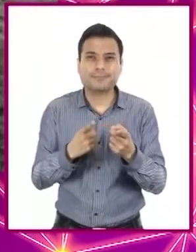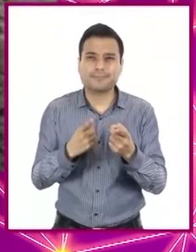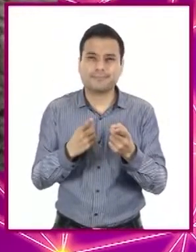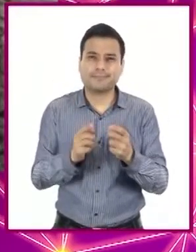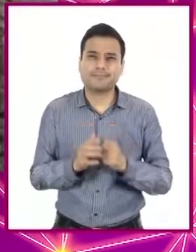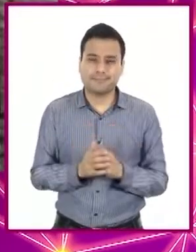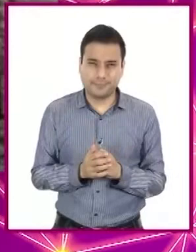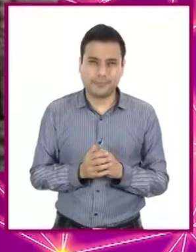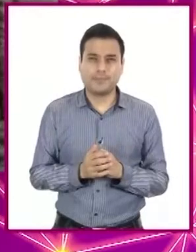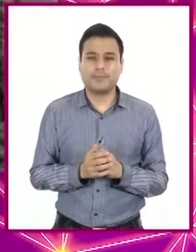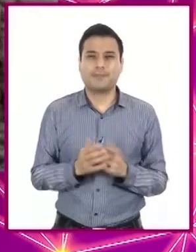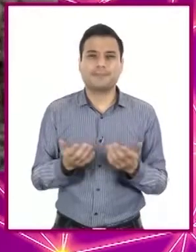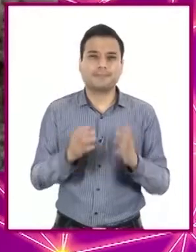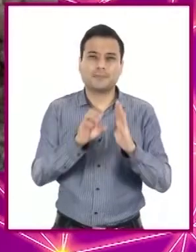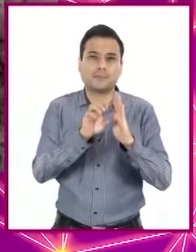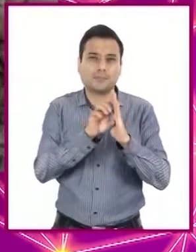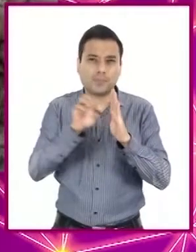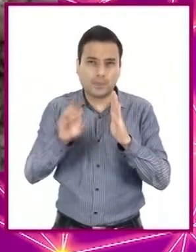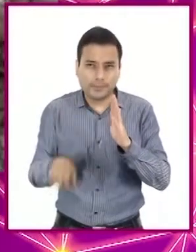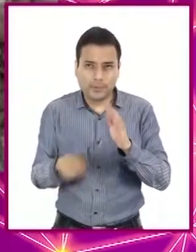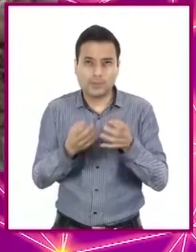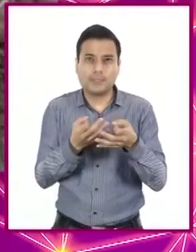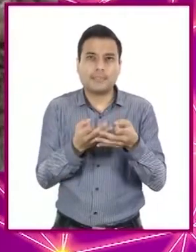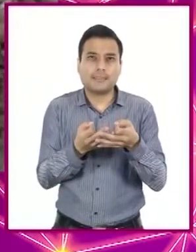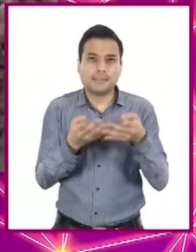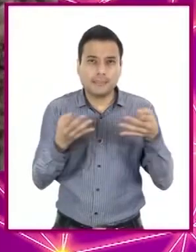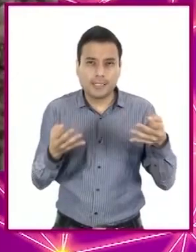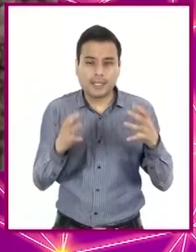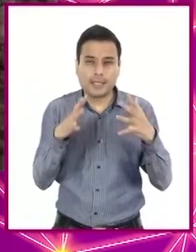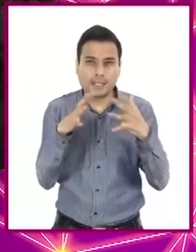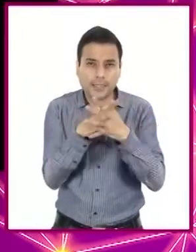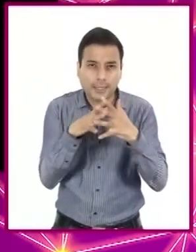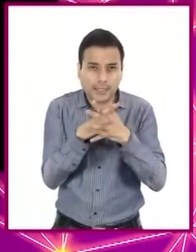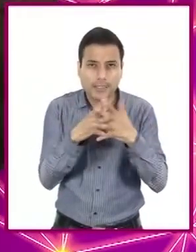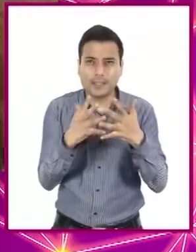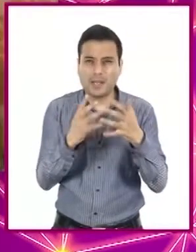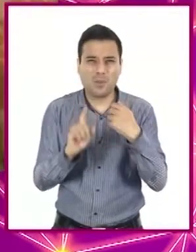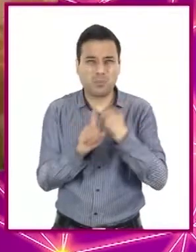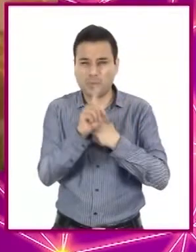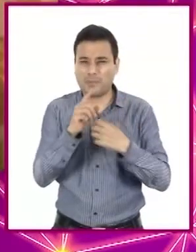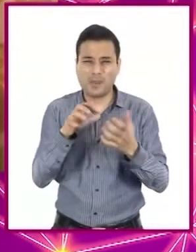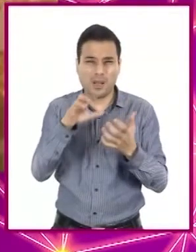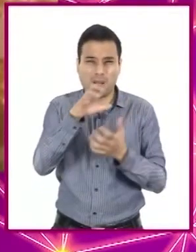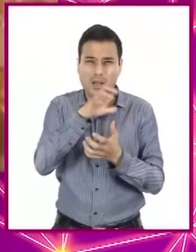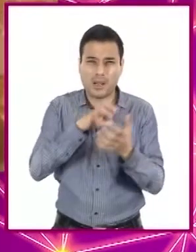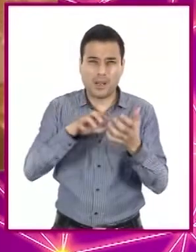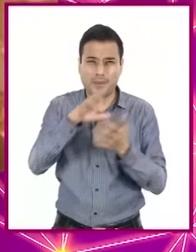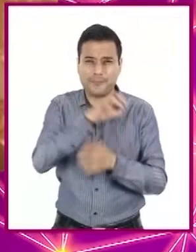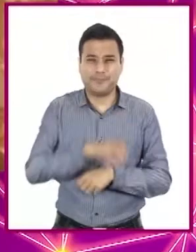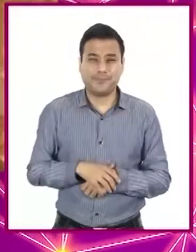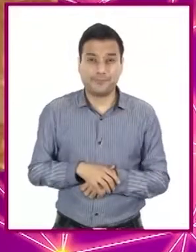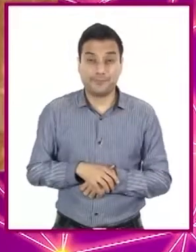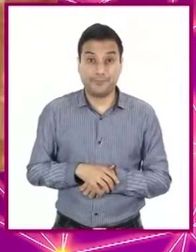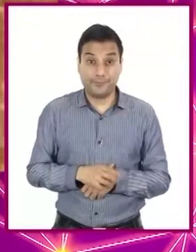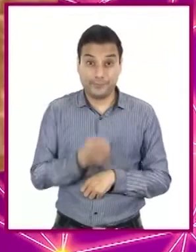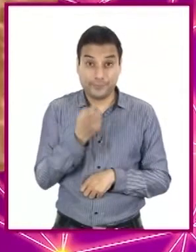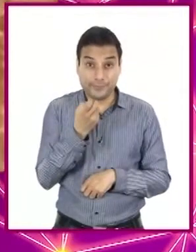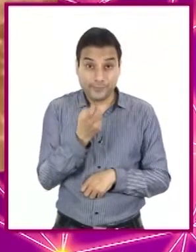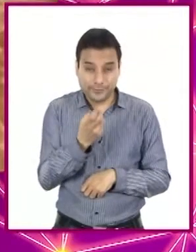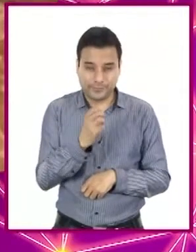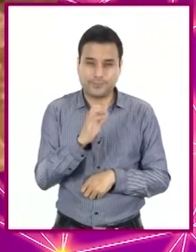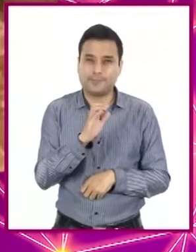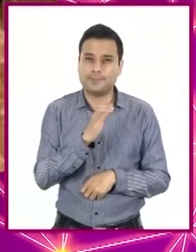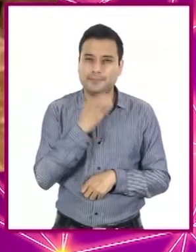hostiles, como por ejemplo territorios en guerra o con conflictos armados. Sin embargo, este fenómeno es más común de lo que